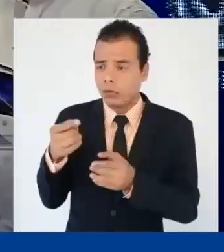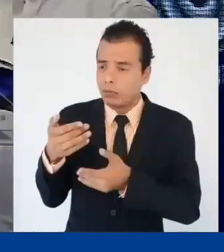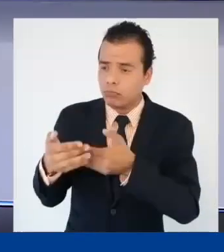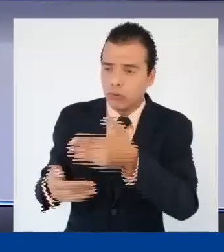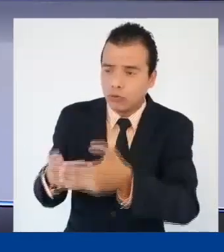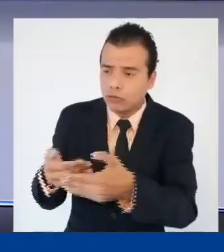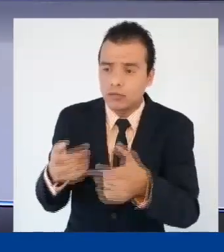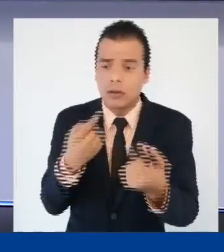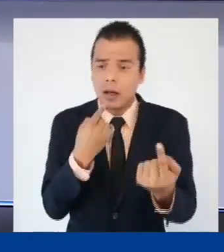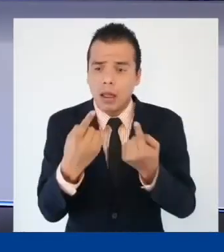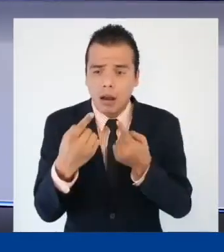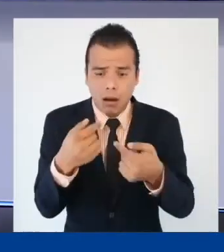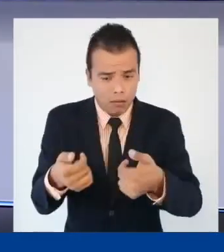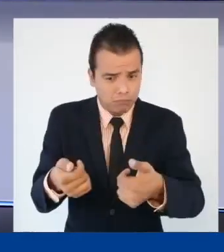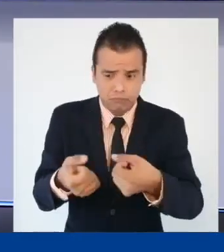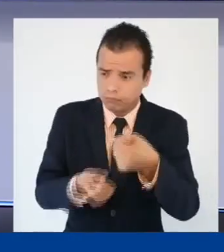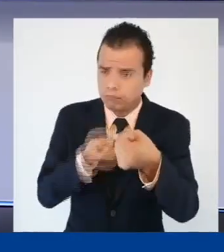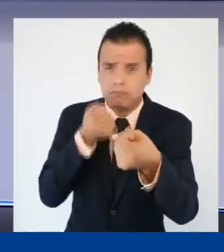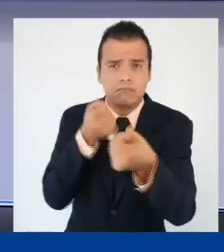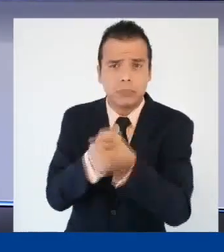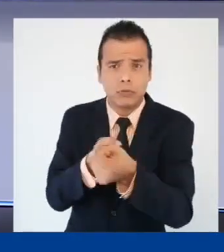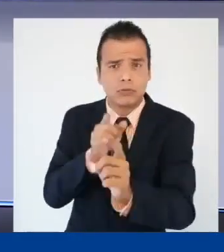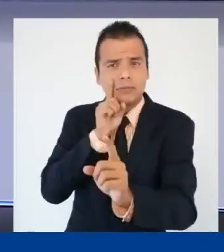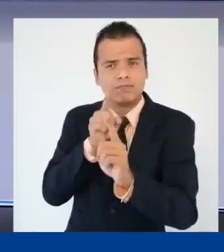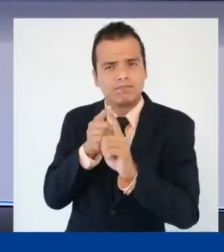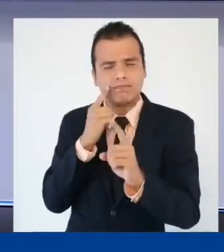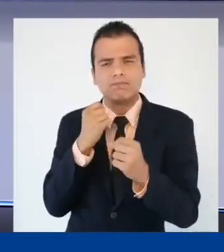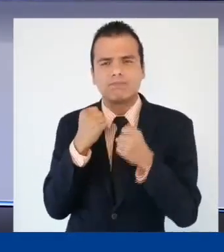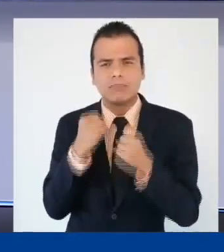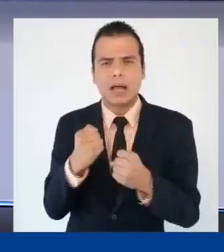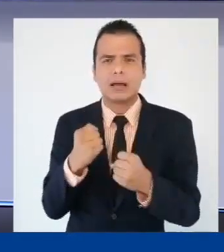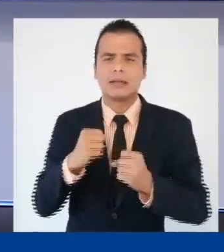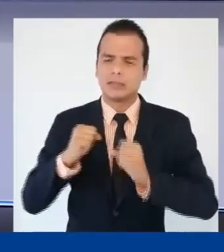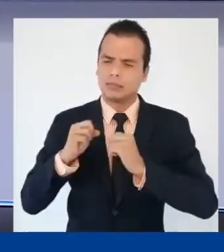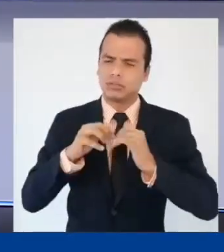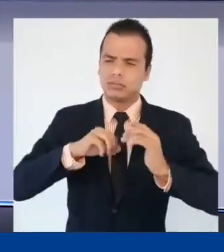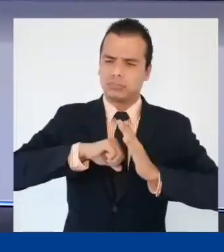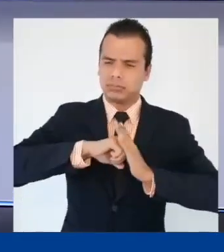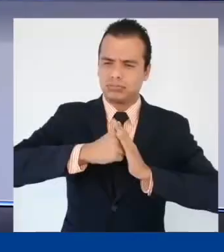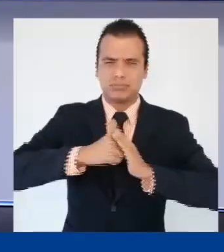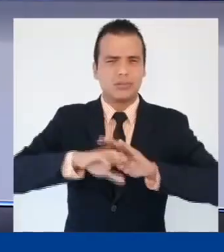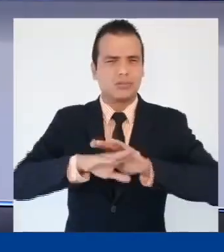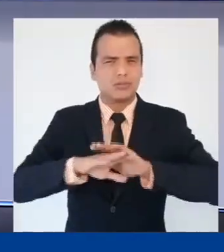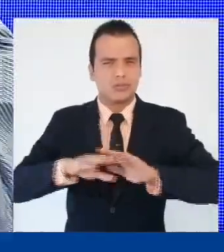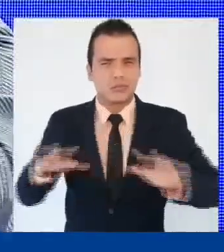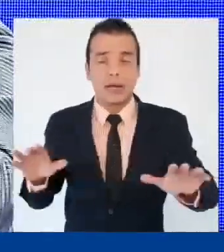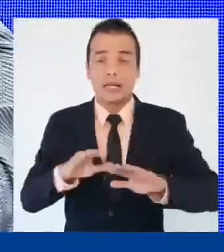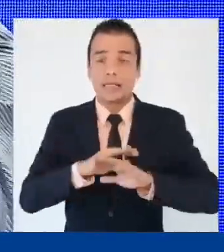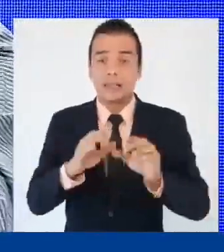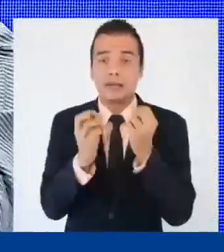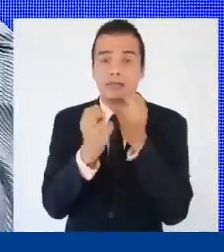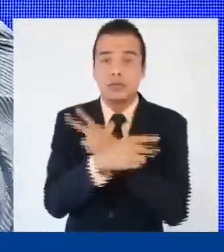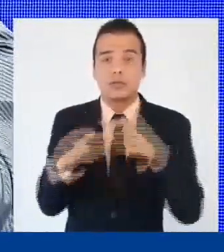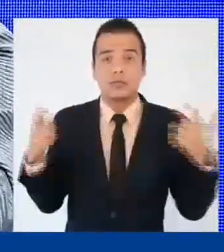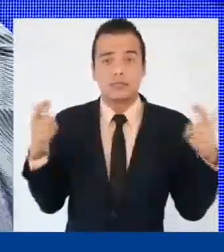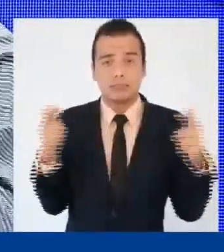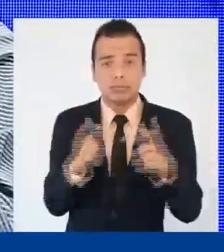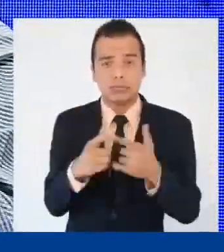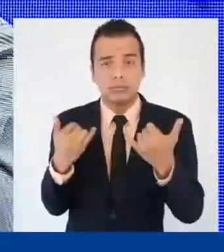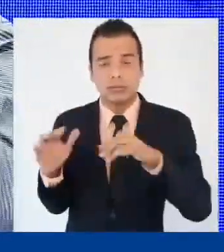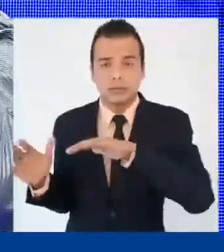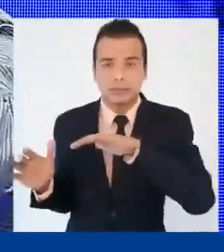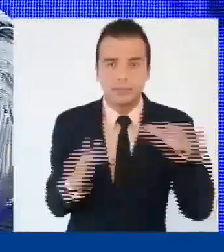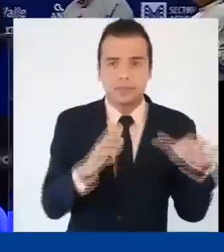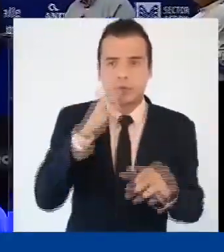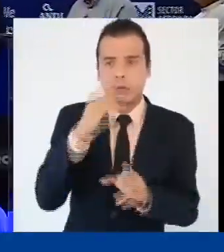que se dialogue para que ojalá cesen las armas y florezca la vida. Óscar Gamboa cree que aunque se